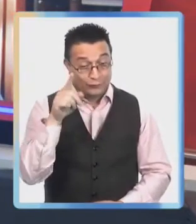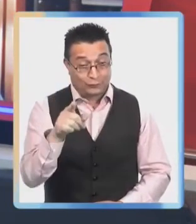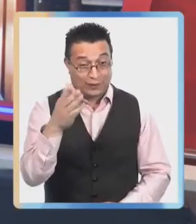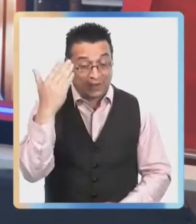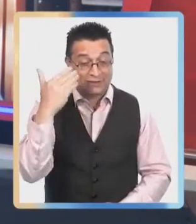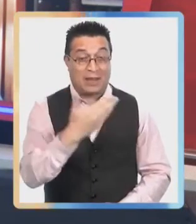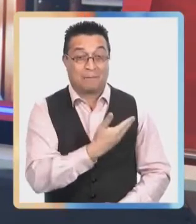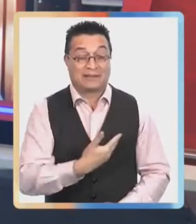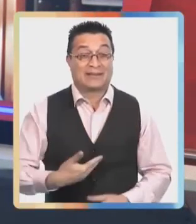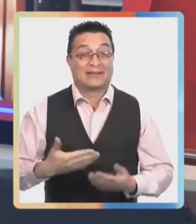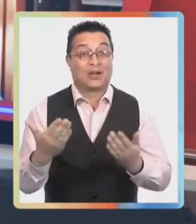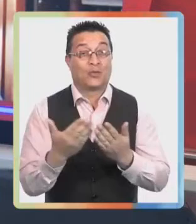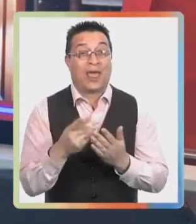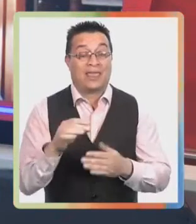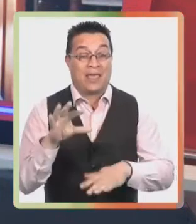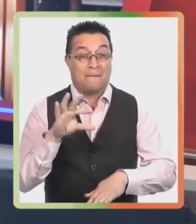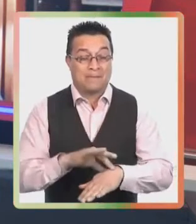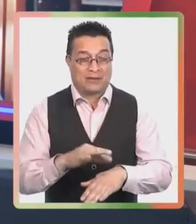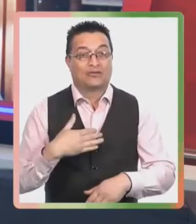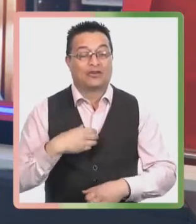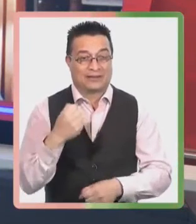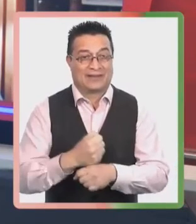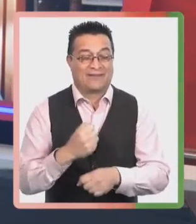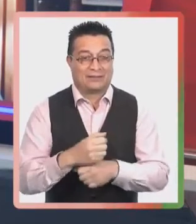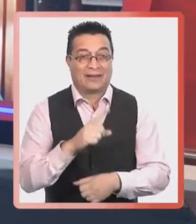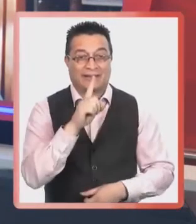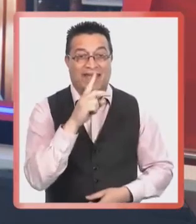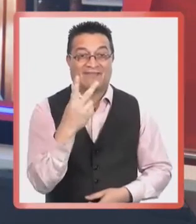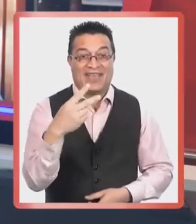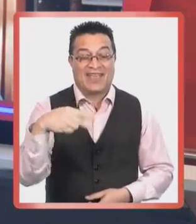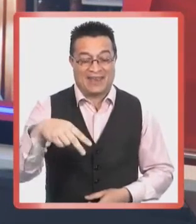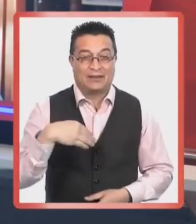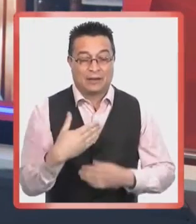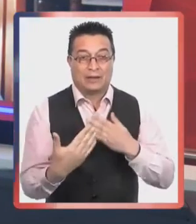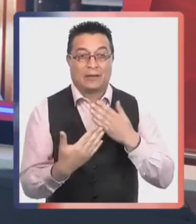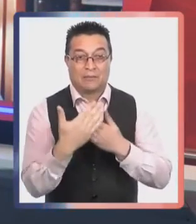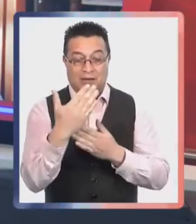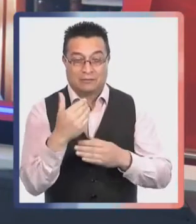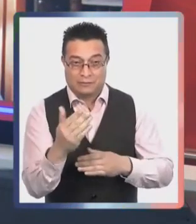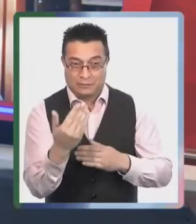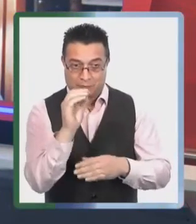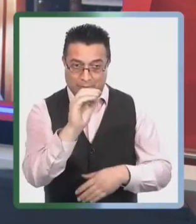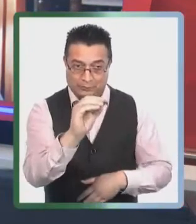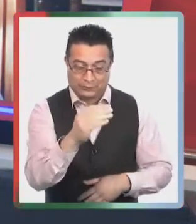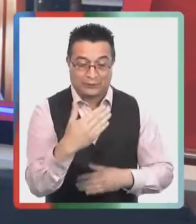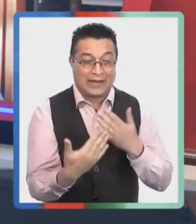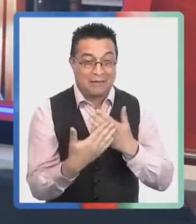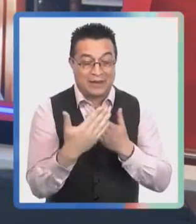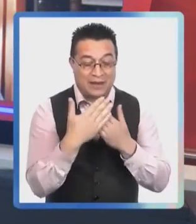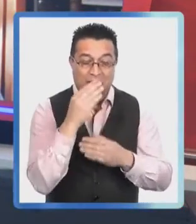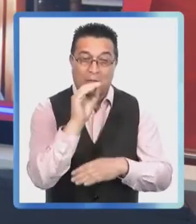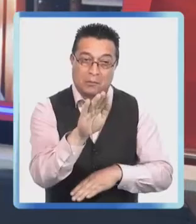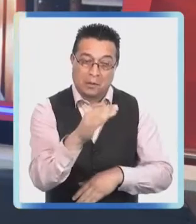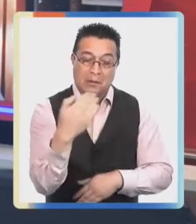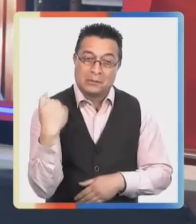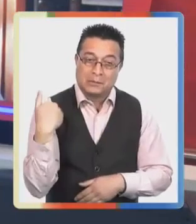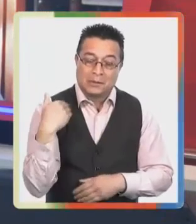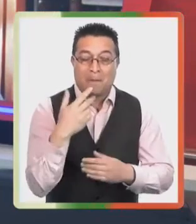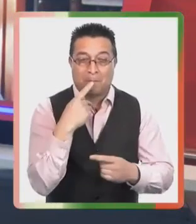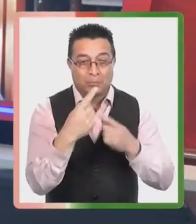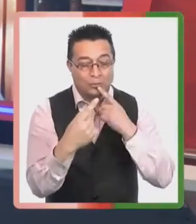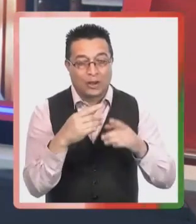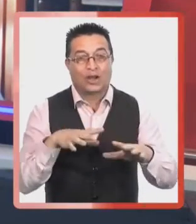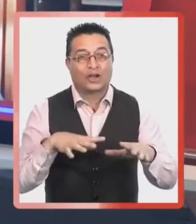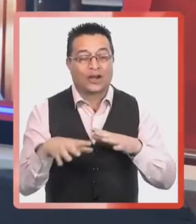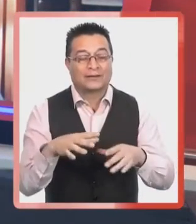usted, como presidente del Colegio Médico, yo trabajando ahí en Televisión Nacional, lo iba a despertar tempranito en las mañanas para el noticiero matinal, a preguntarle